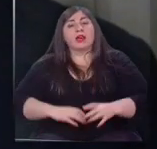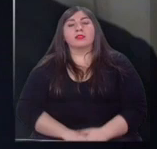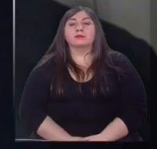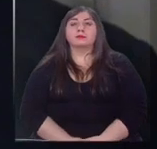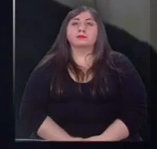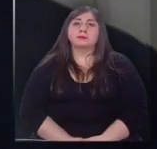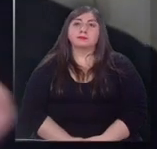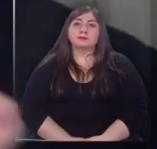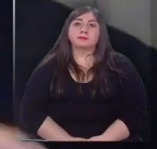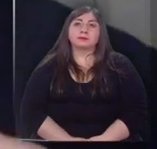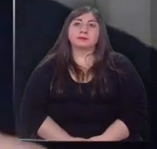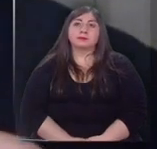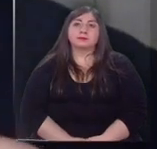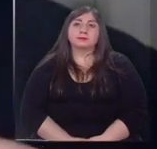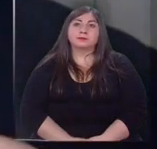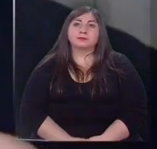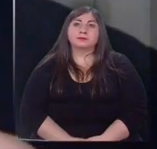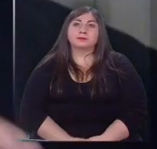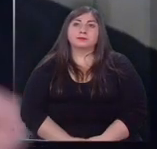decir,